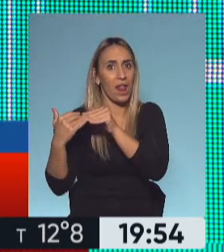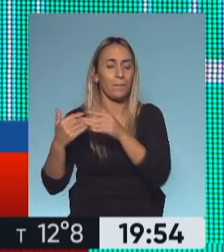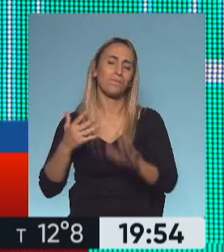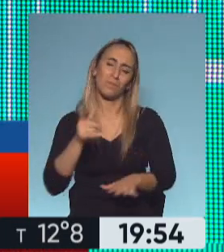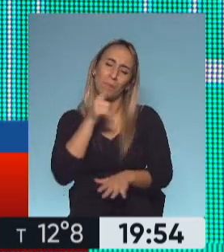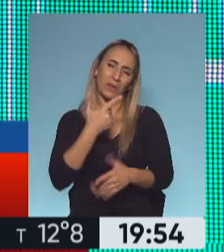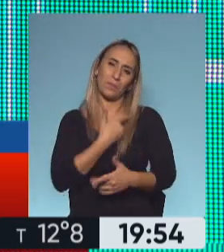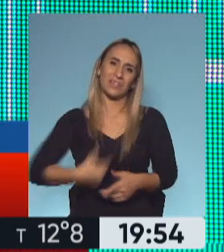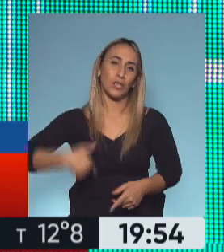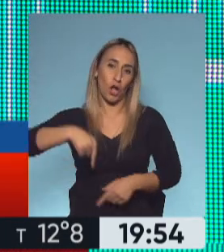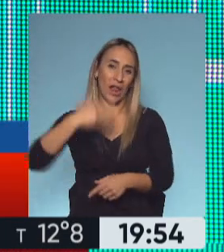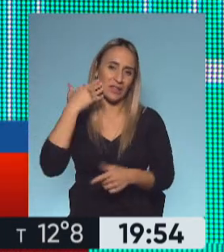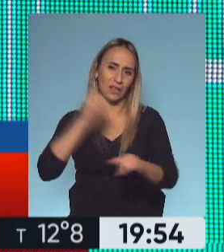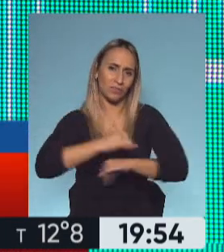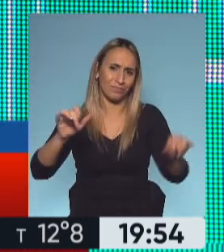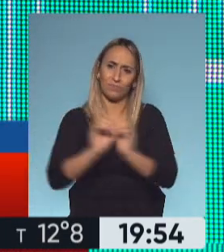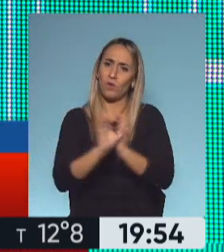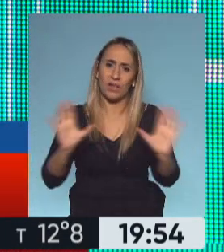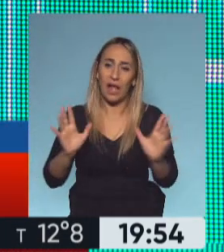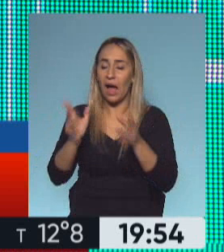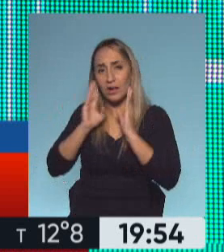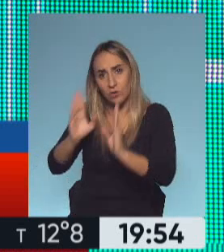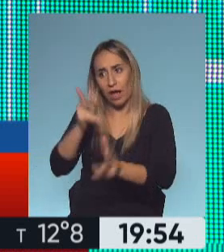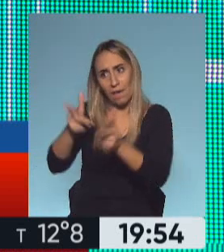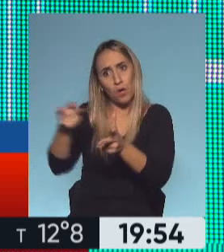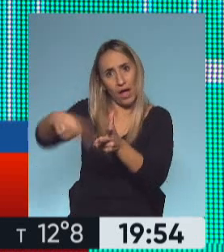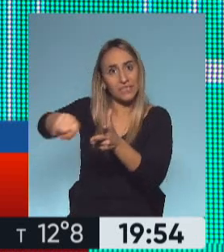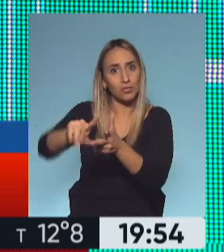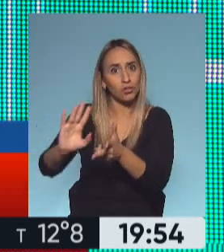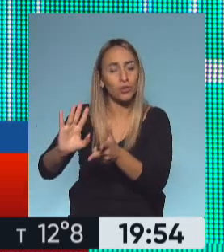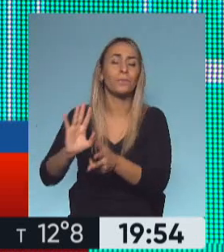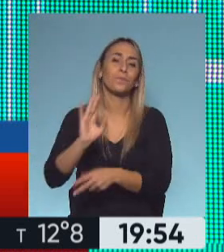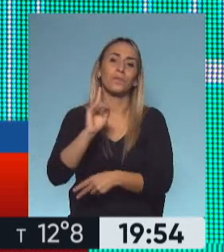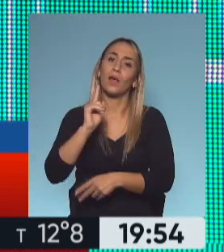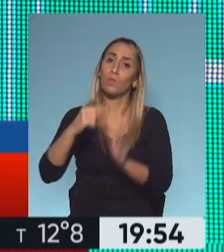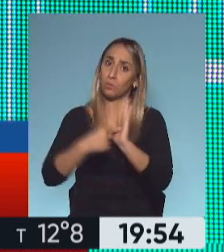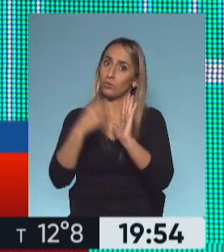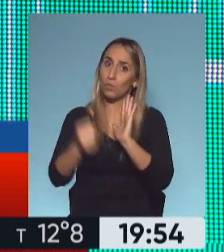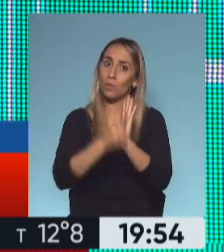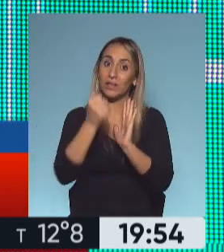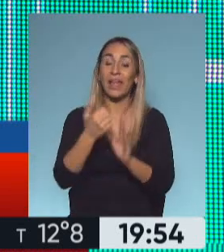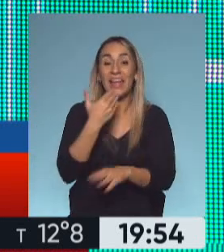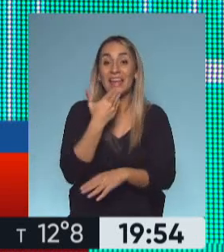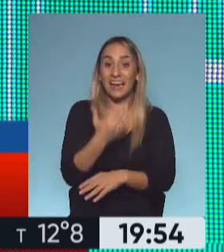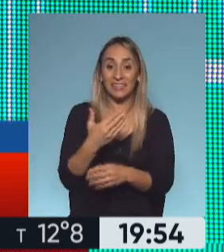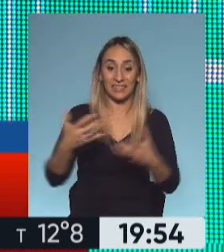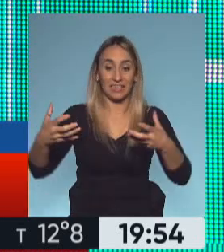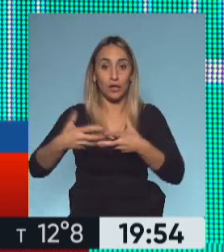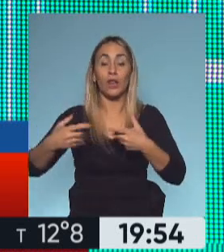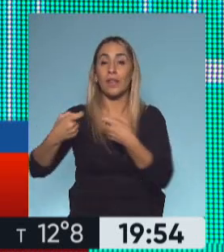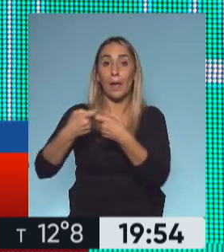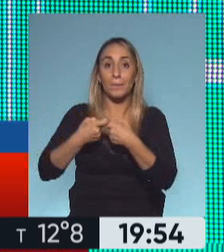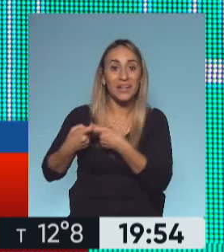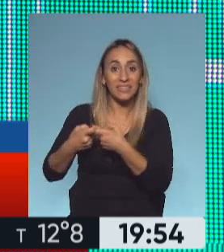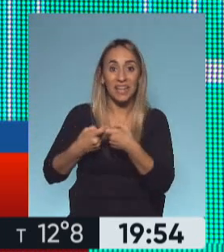concreto esta tarde, dirigiéndose a ellos y primero señalando algo muy importante, que es que también gracias a un sector de empresarios y multimillonarios de